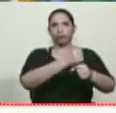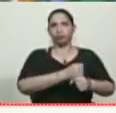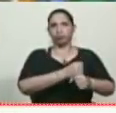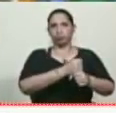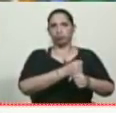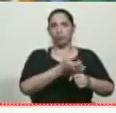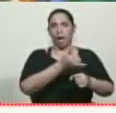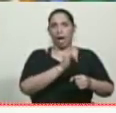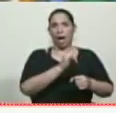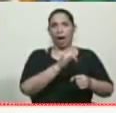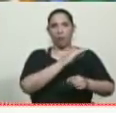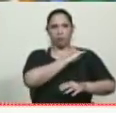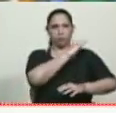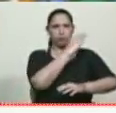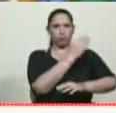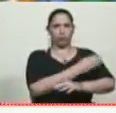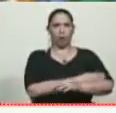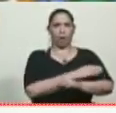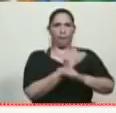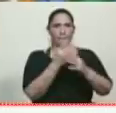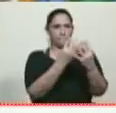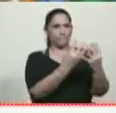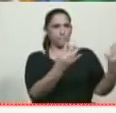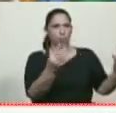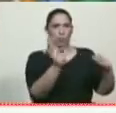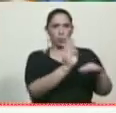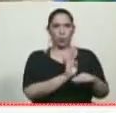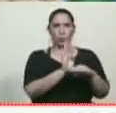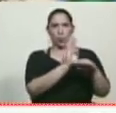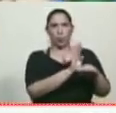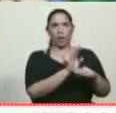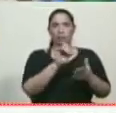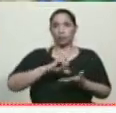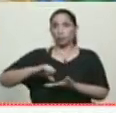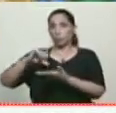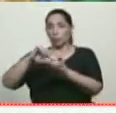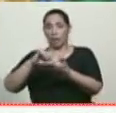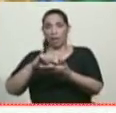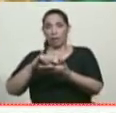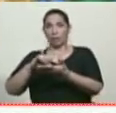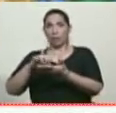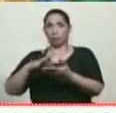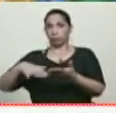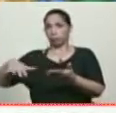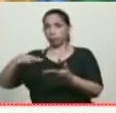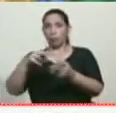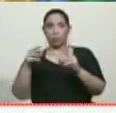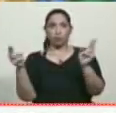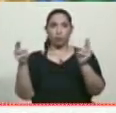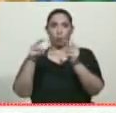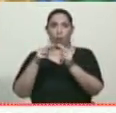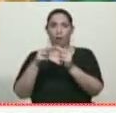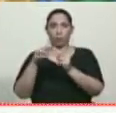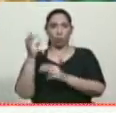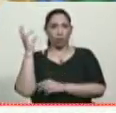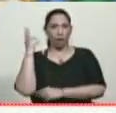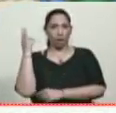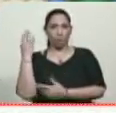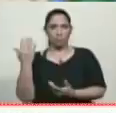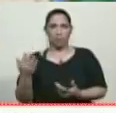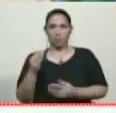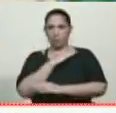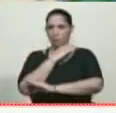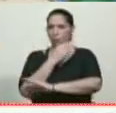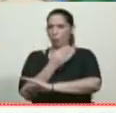del lago. Las ciudades de la costa central, Puerto Cabello, es una fortificación muy